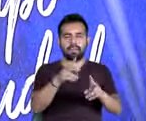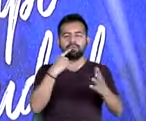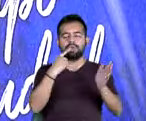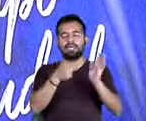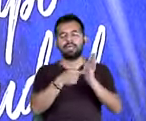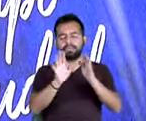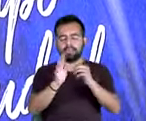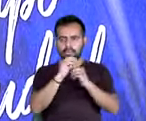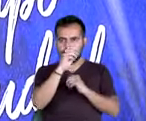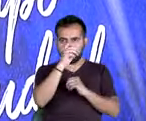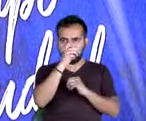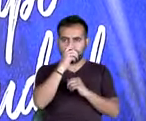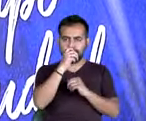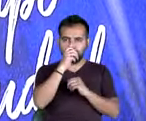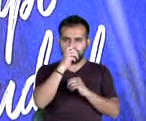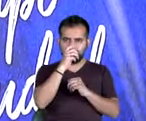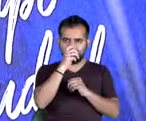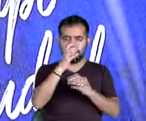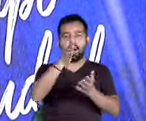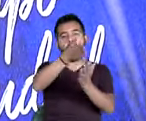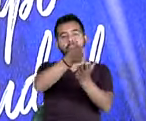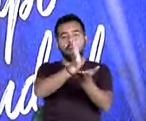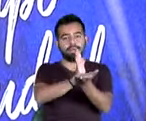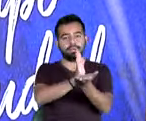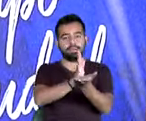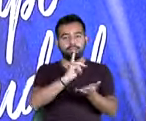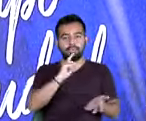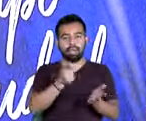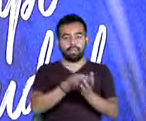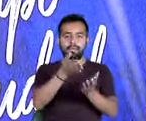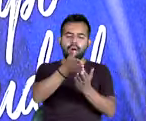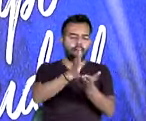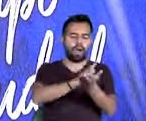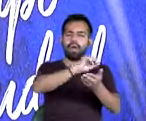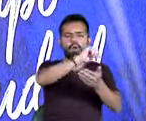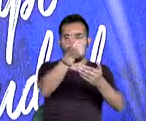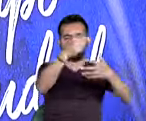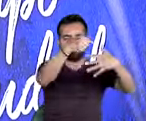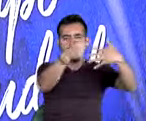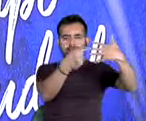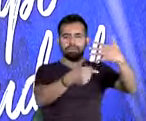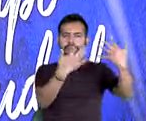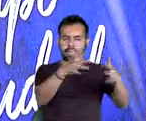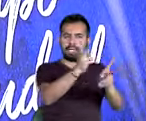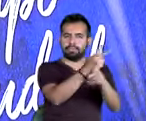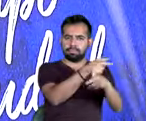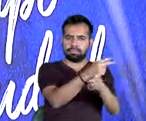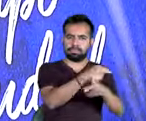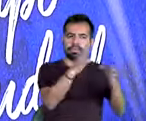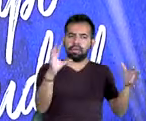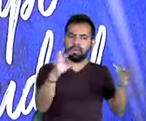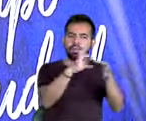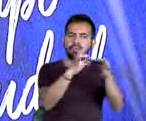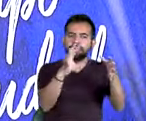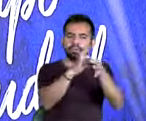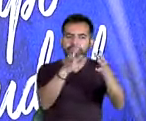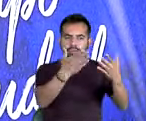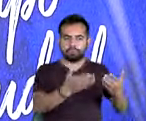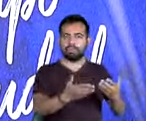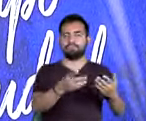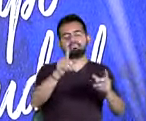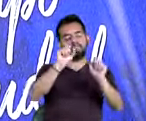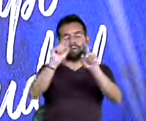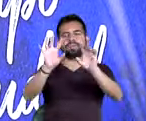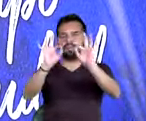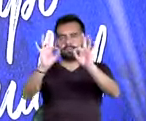de el aguacate, por ejemplo, ¿no es cierto?, y algunos otros que ya se están produciendo. Además, veamos la conexión de estos elementos. Su pregunta es